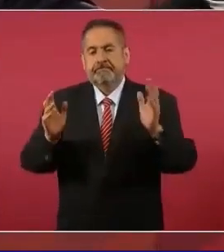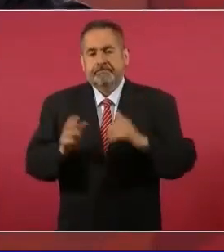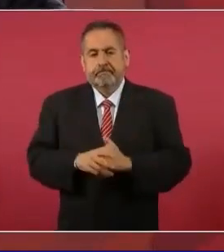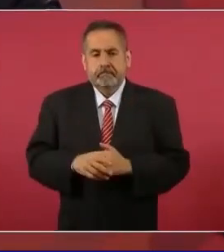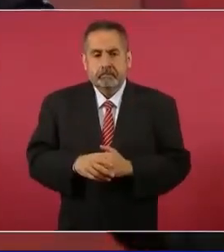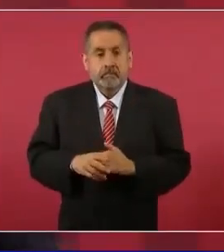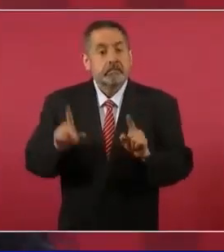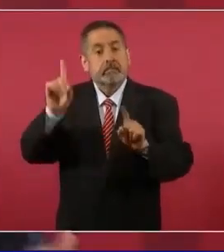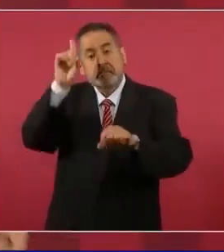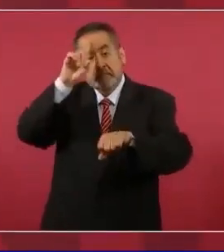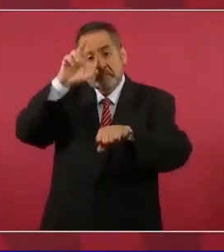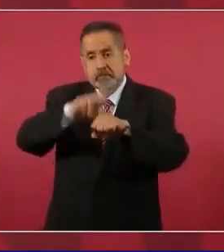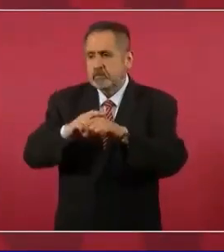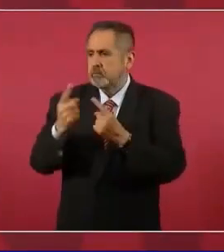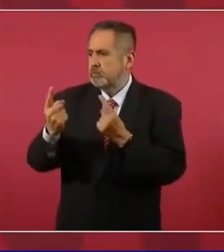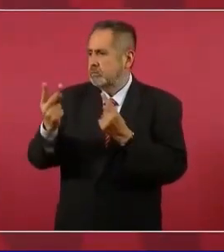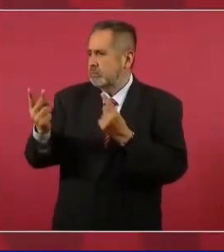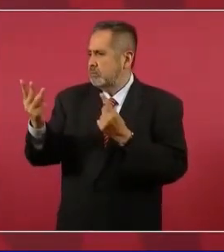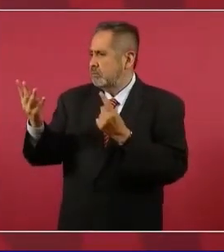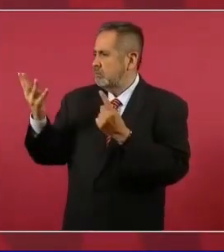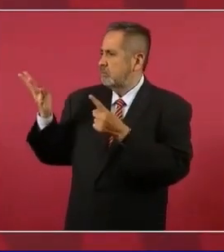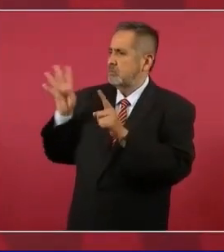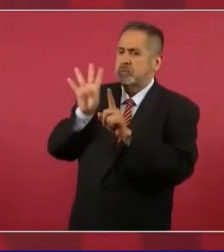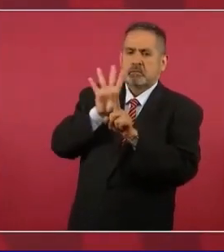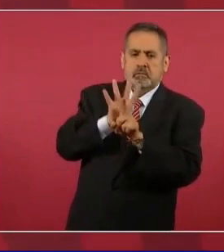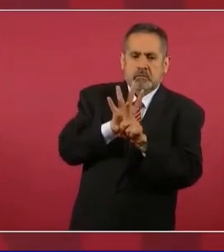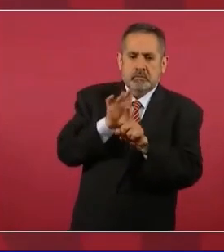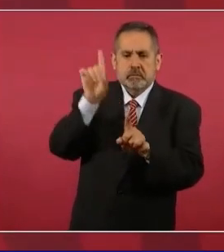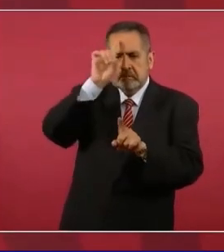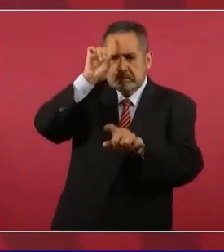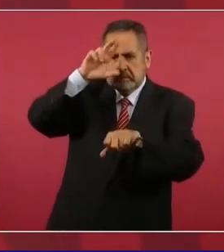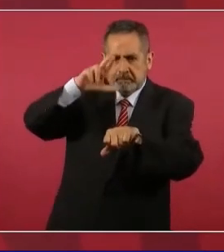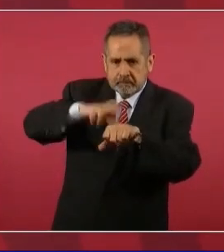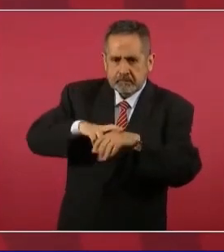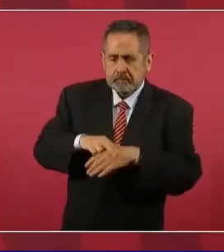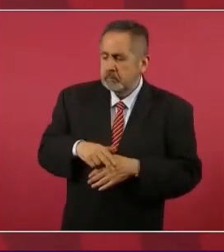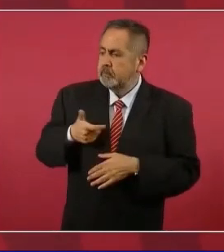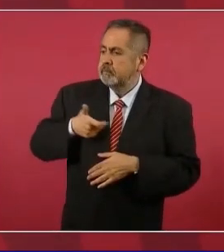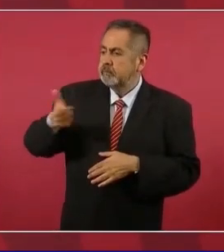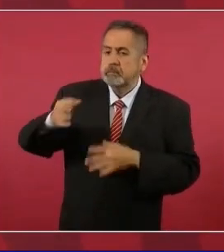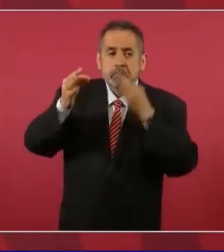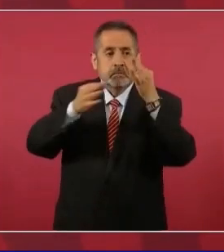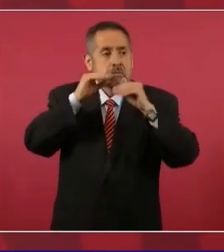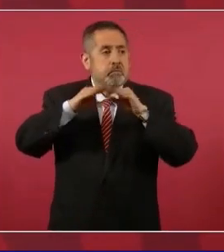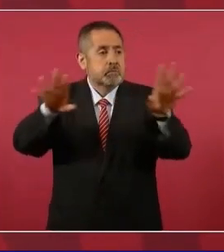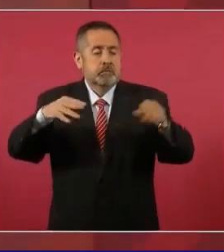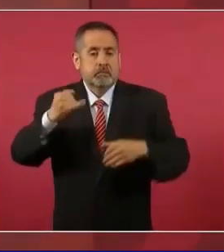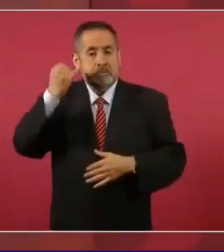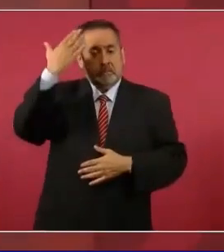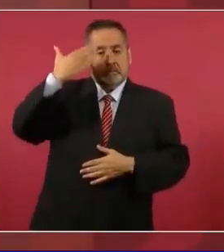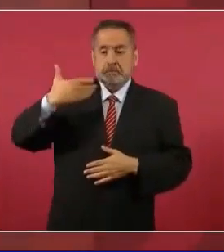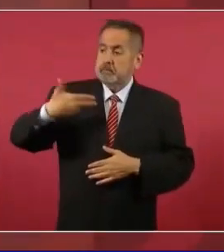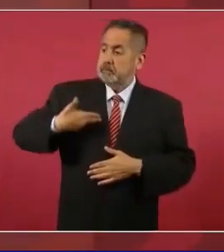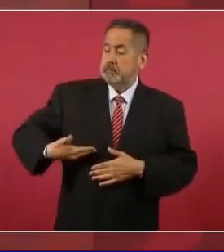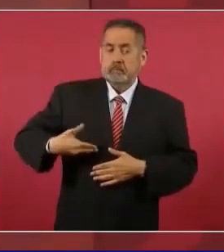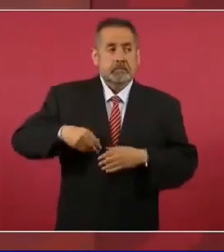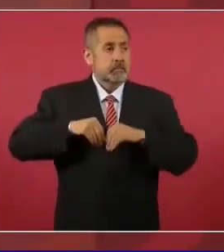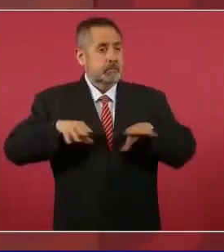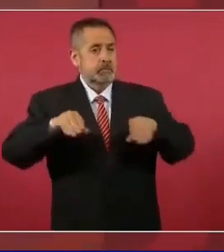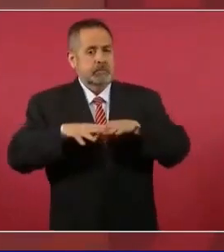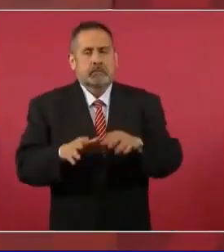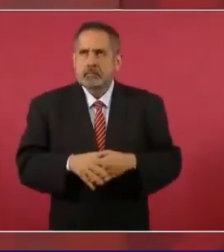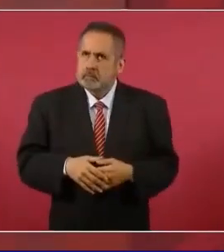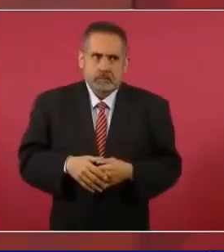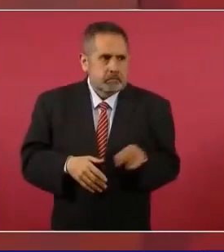asesores y publicidad. porque también defienden